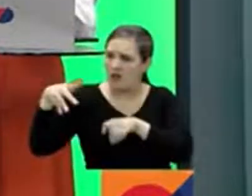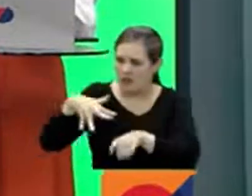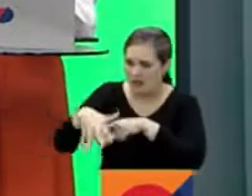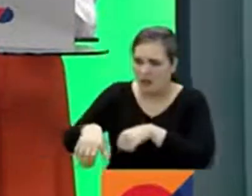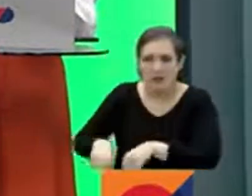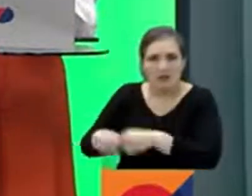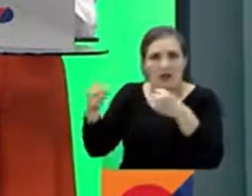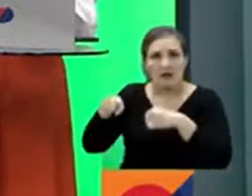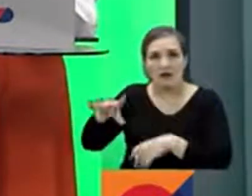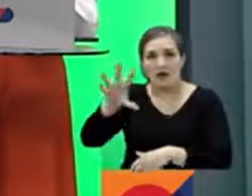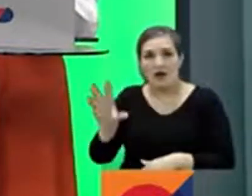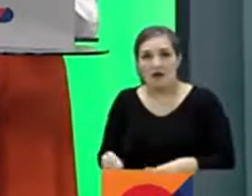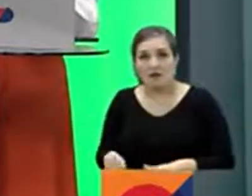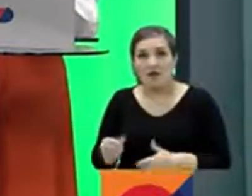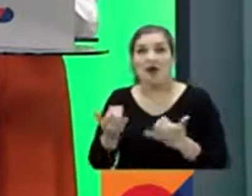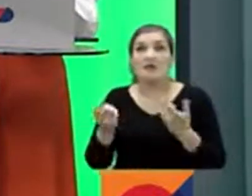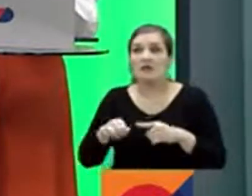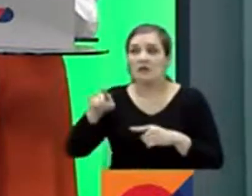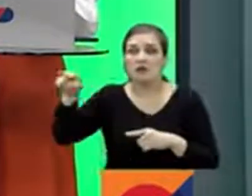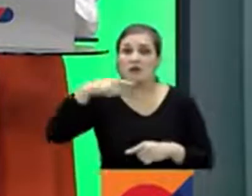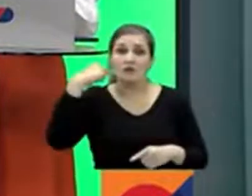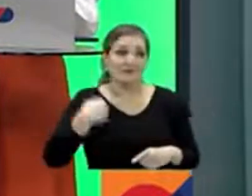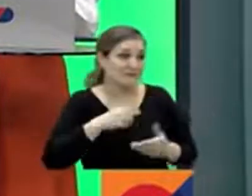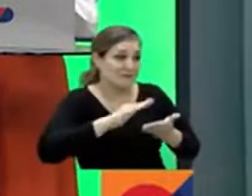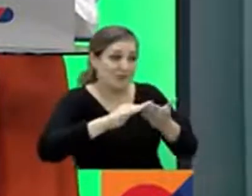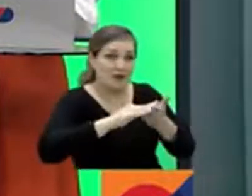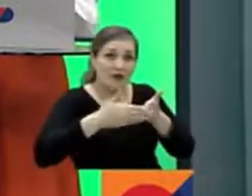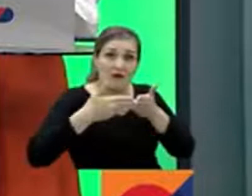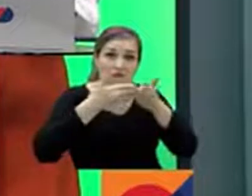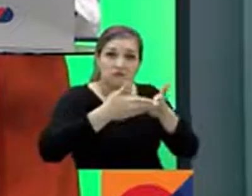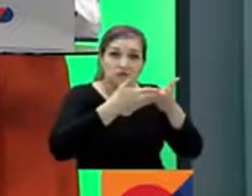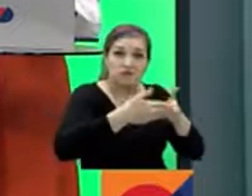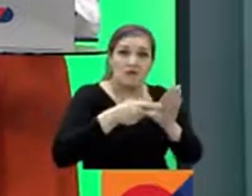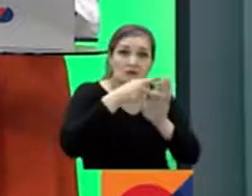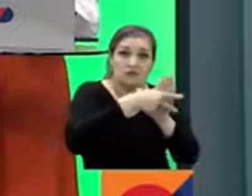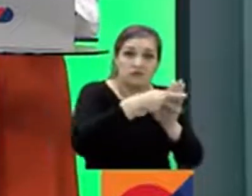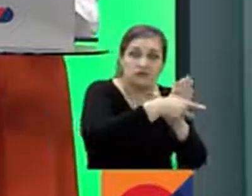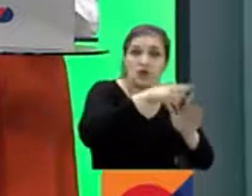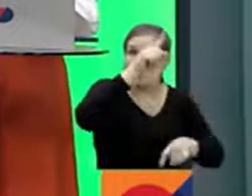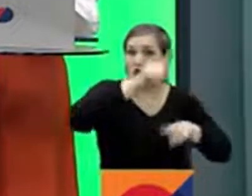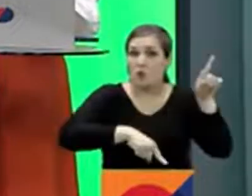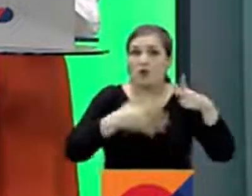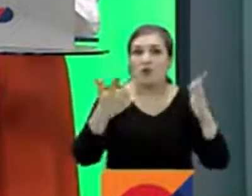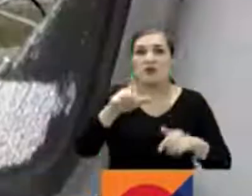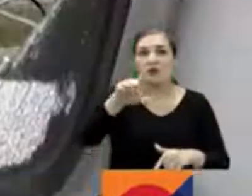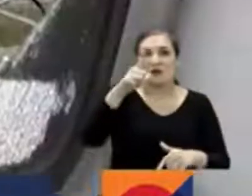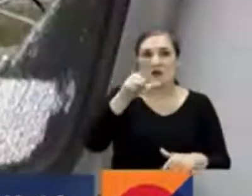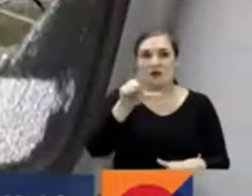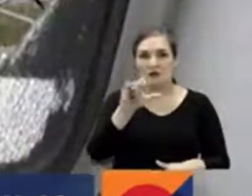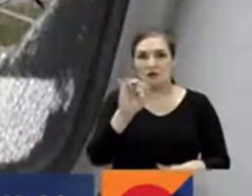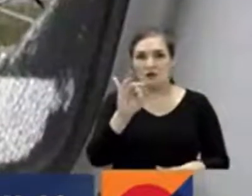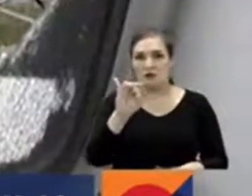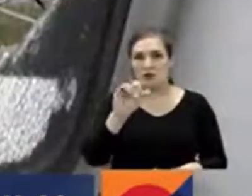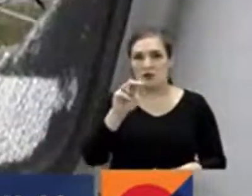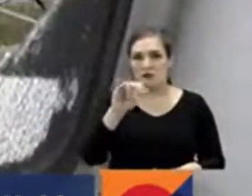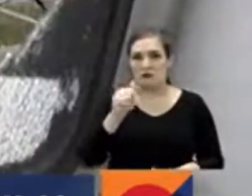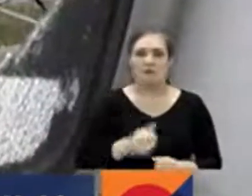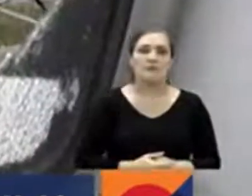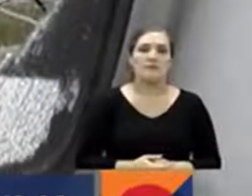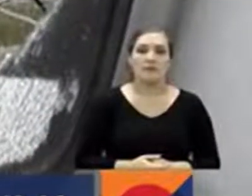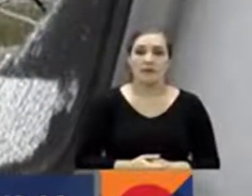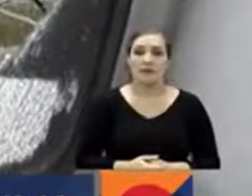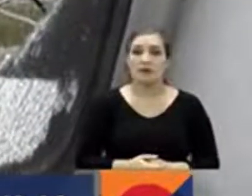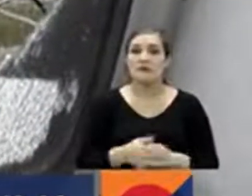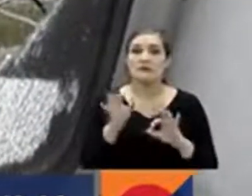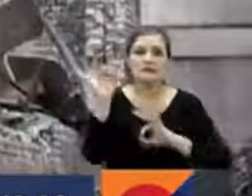las restricciones para el tránsito de mercancías por vía ferroviaria a través de Lituania. Prepararse y resistir lo peor